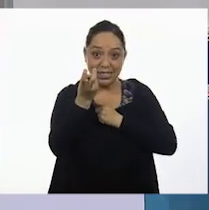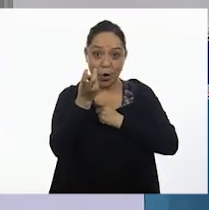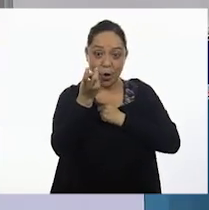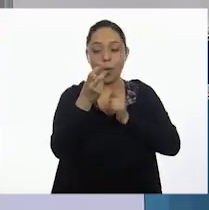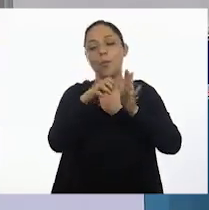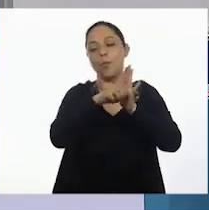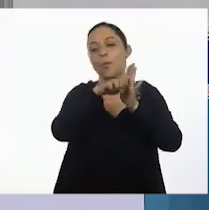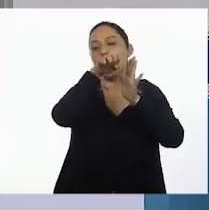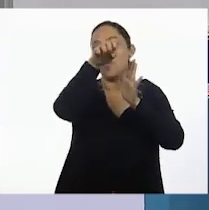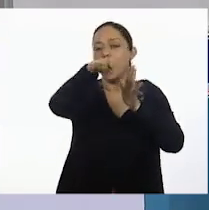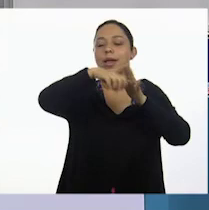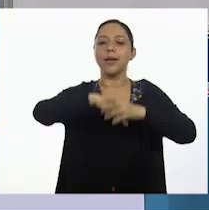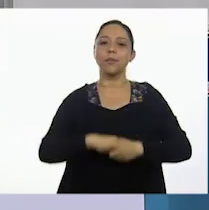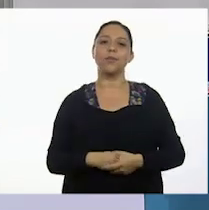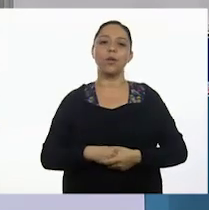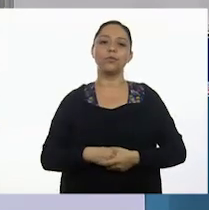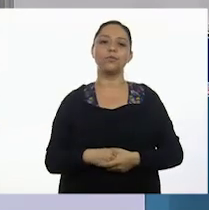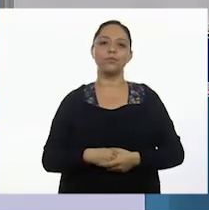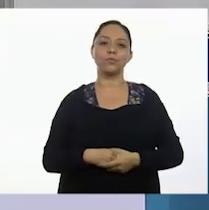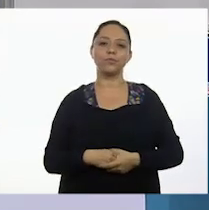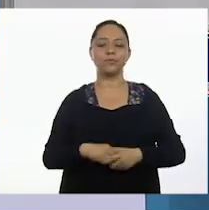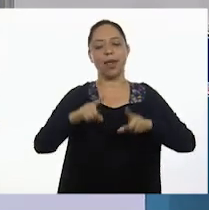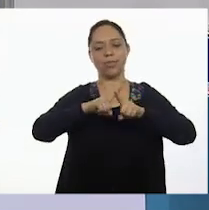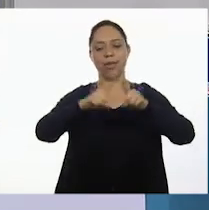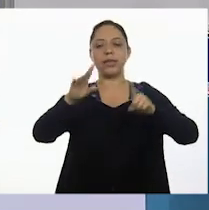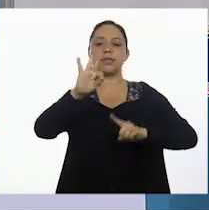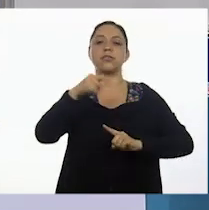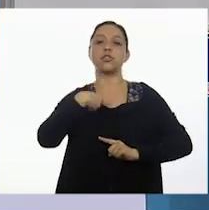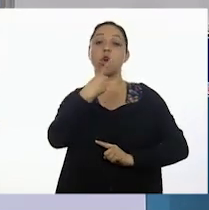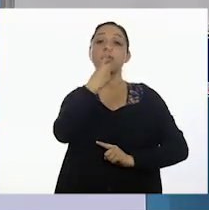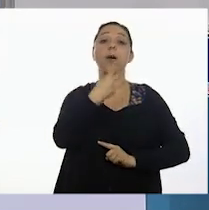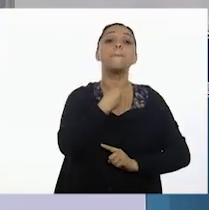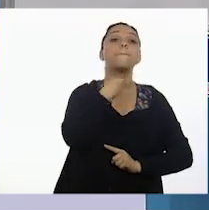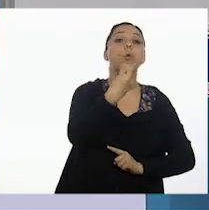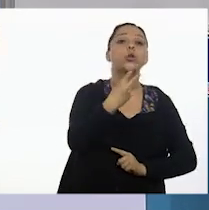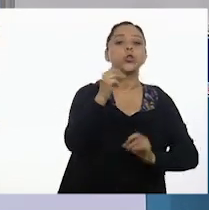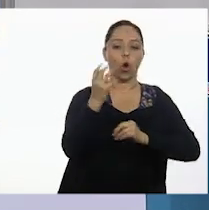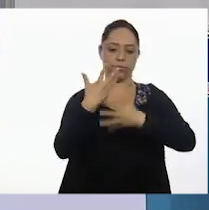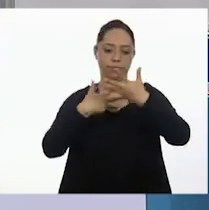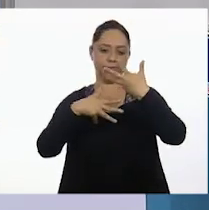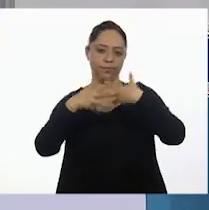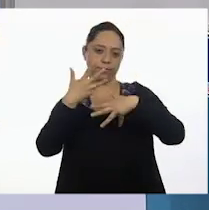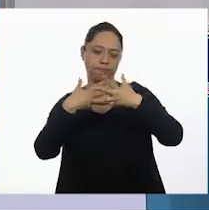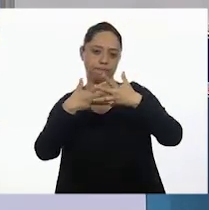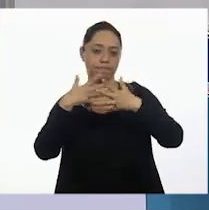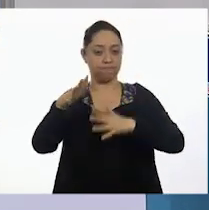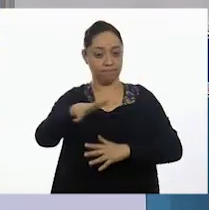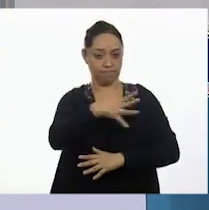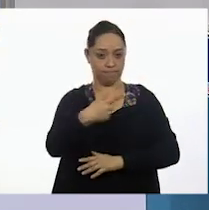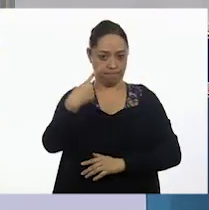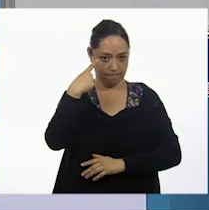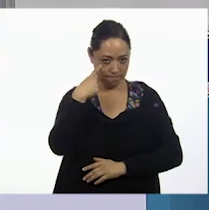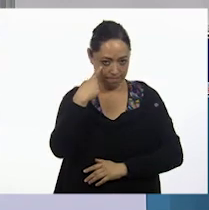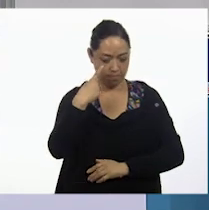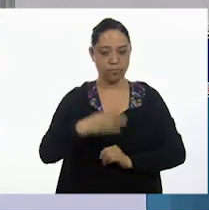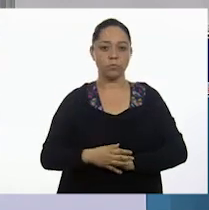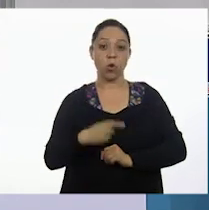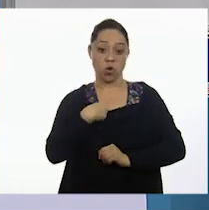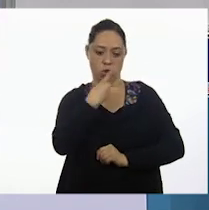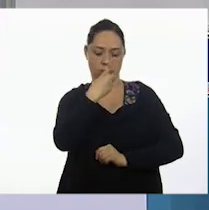que les estaba yo dando, por ejemplo, es muy diferente. Si le doy un matiz a mi voz, yo diría más o menos así. Fíjense, yo